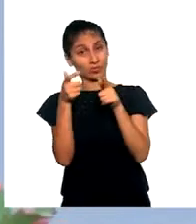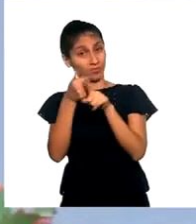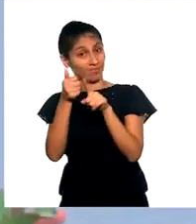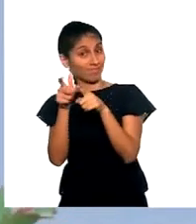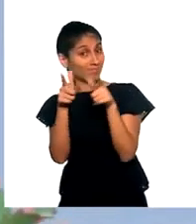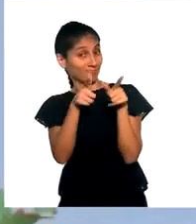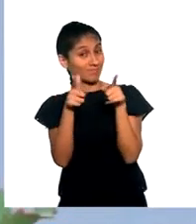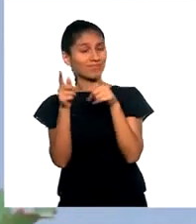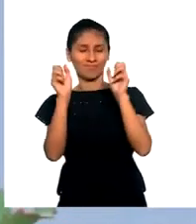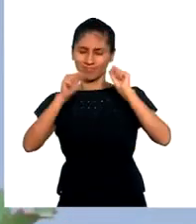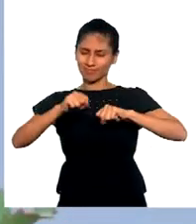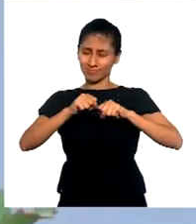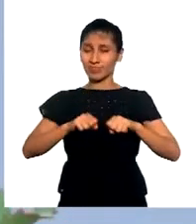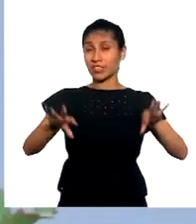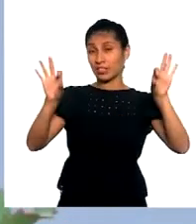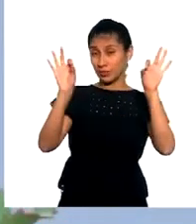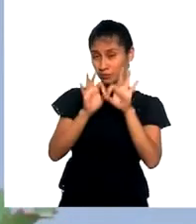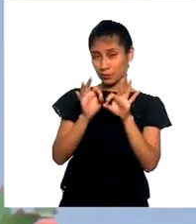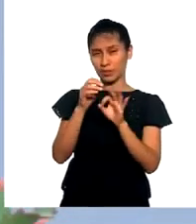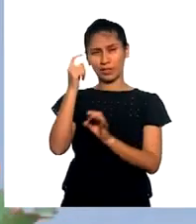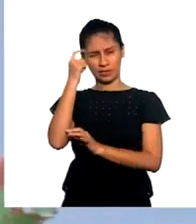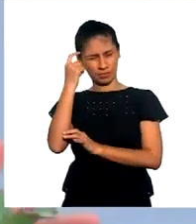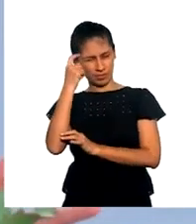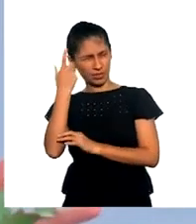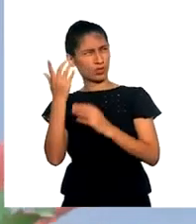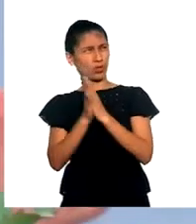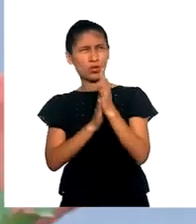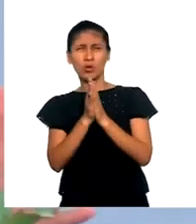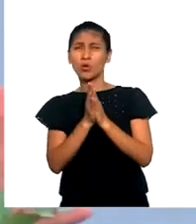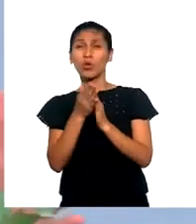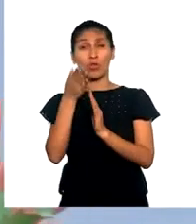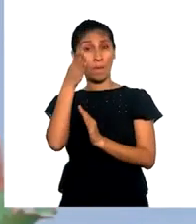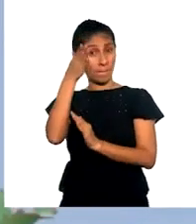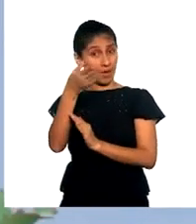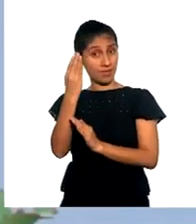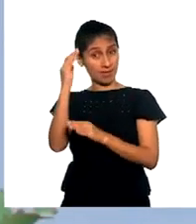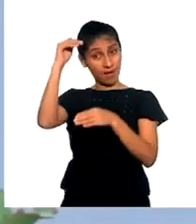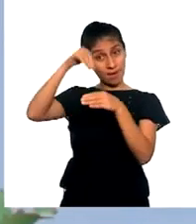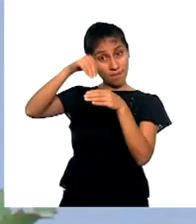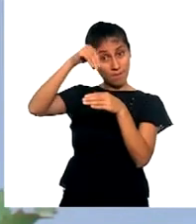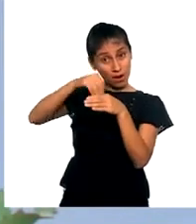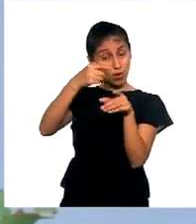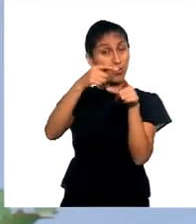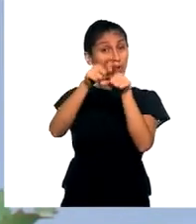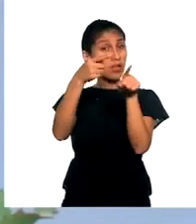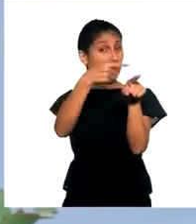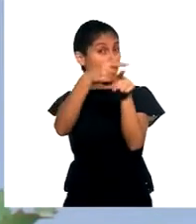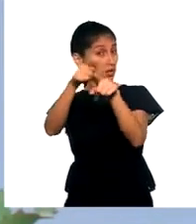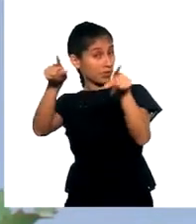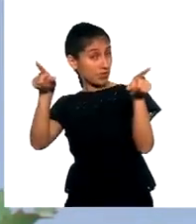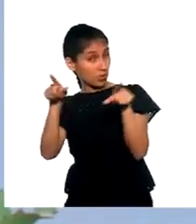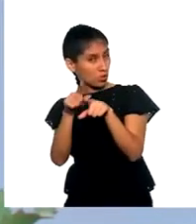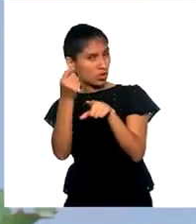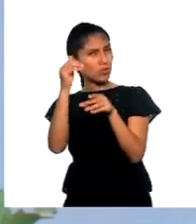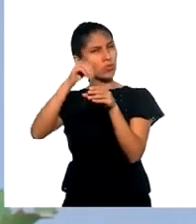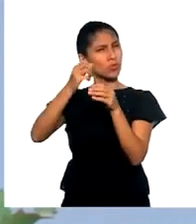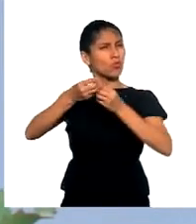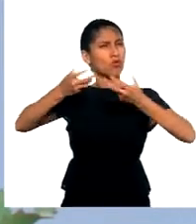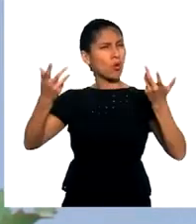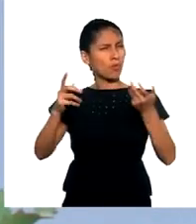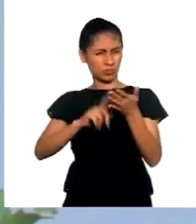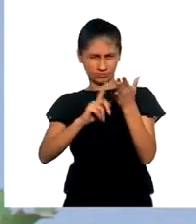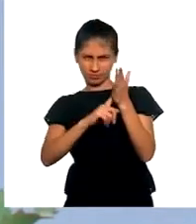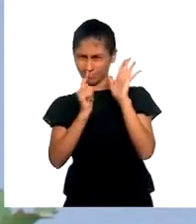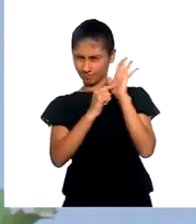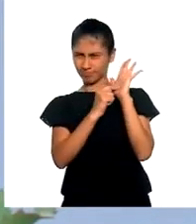comprender rápidamente las dinámicas de acceso a servicios bancarios en distintas zonas del perú escuchamos alguna aliada